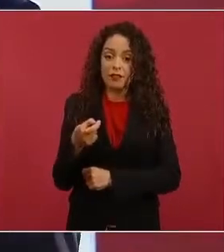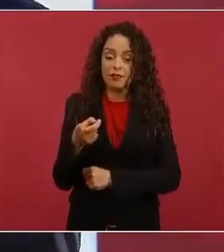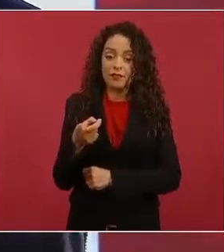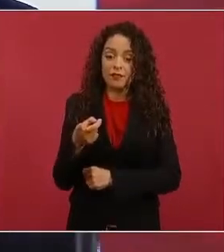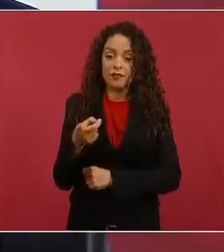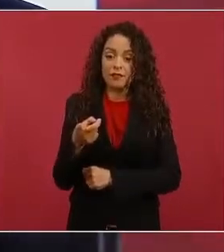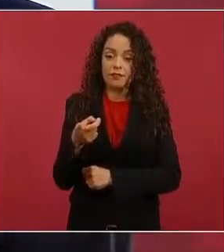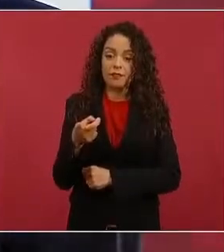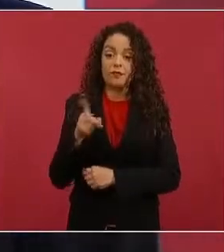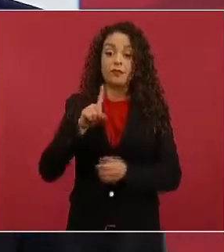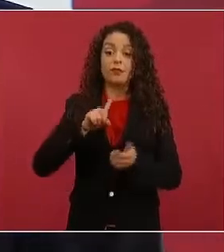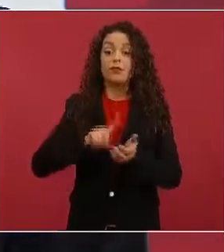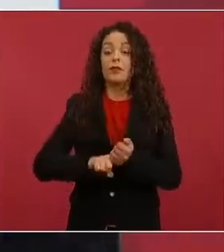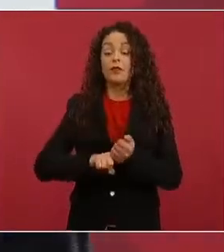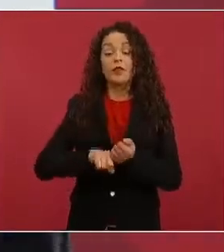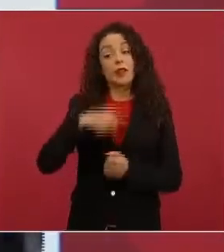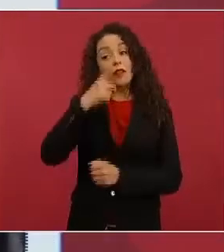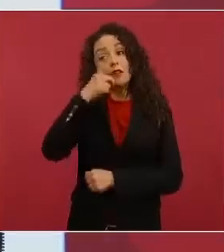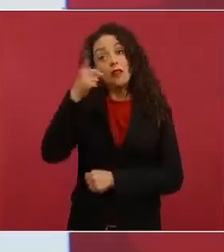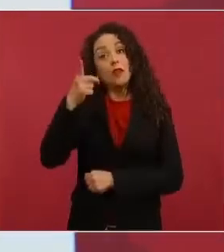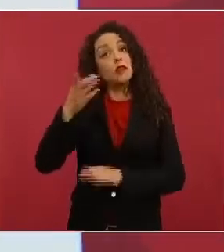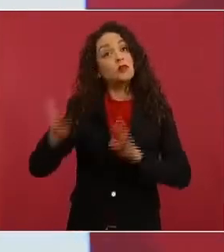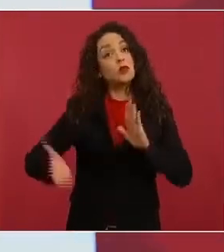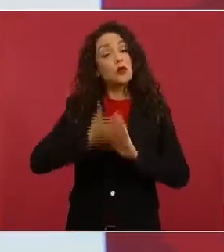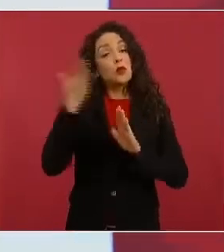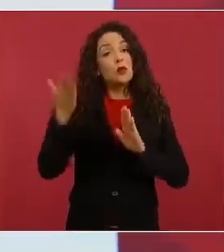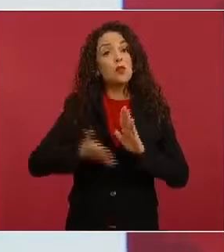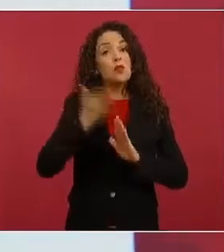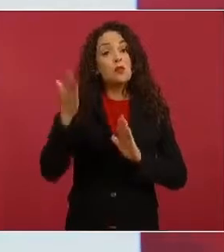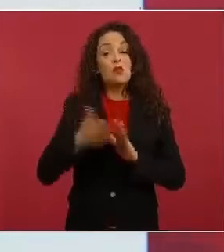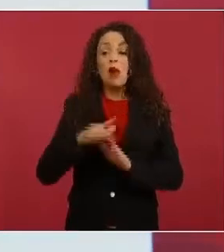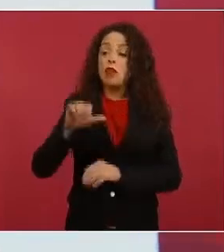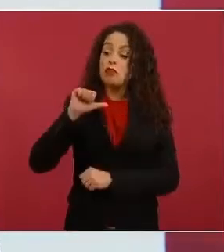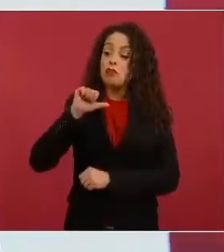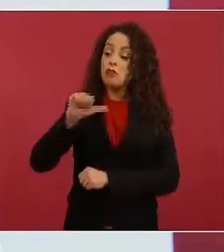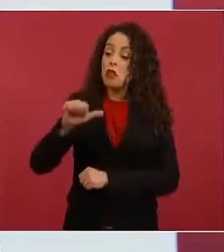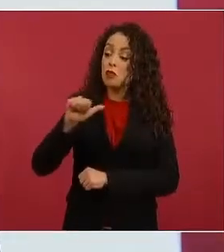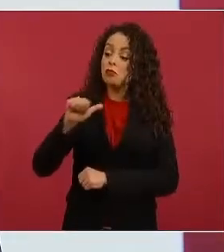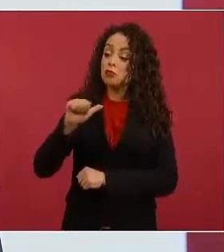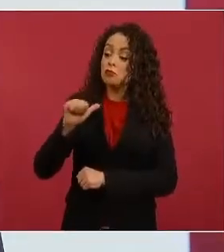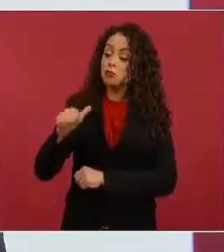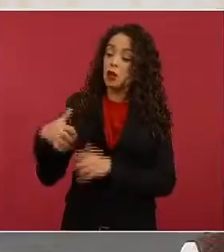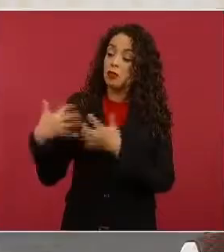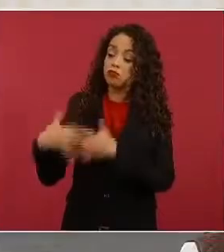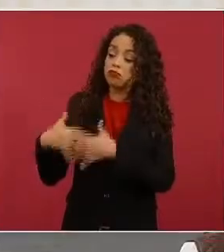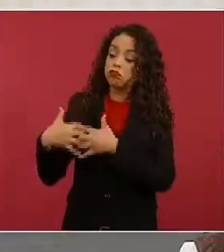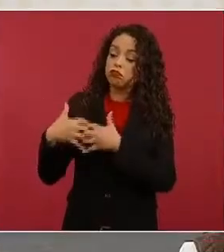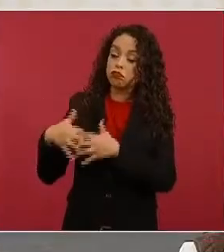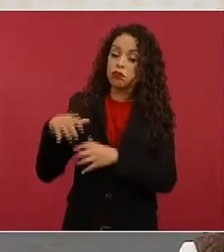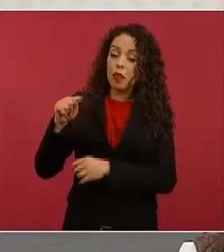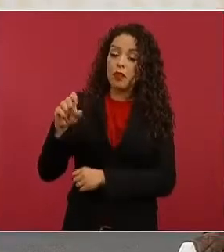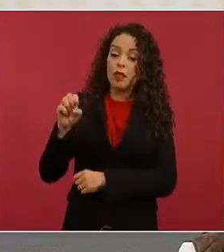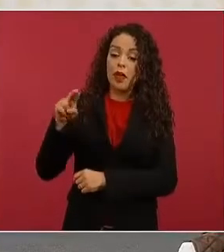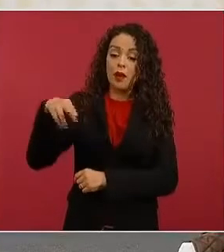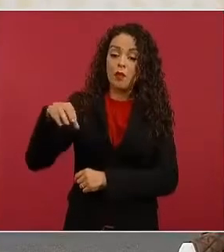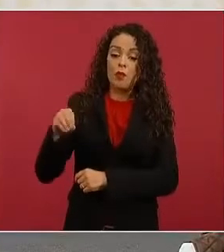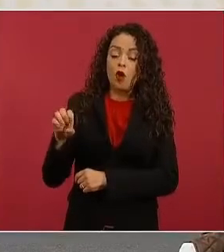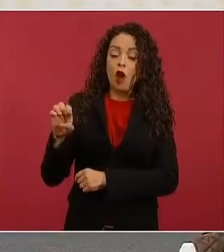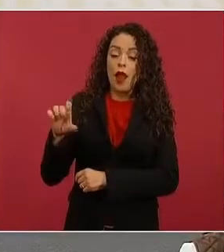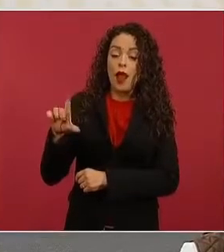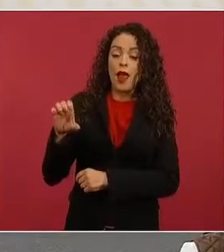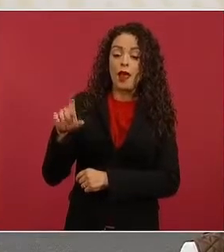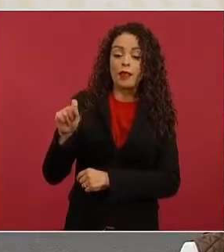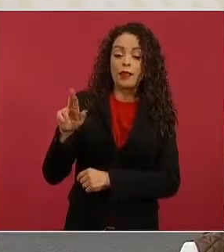de que iban a construir 16 termoeléctricas. y que para eso